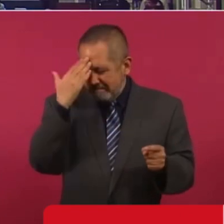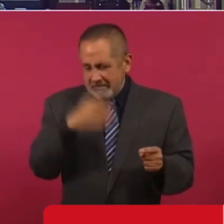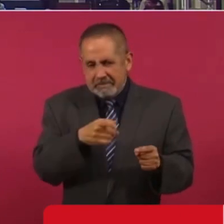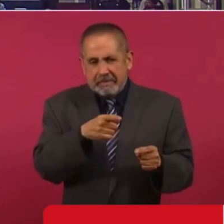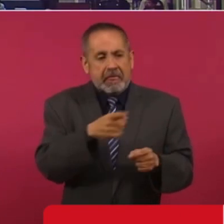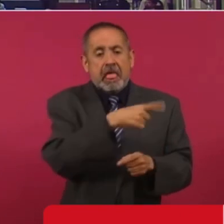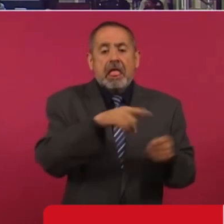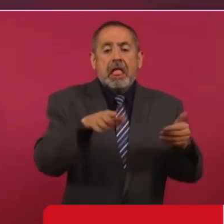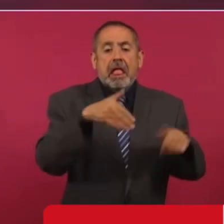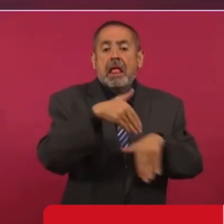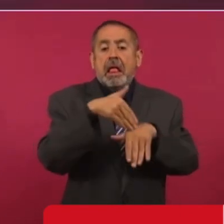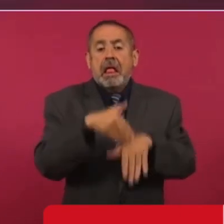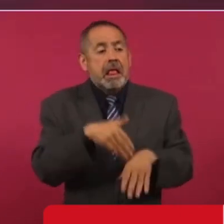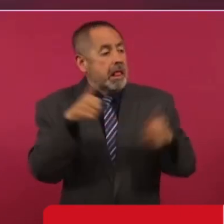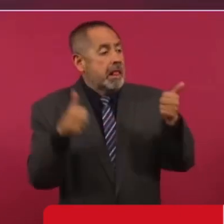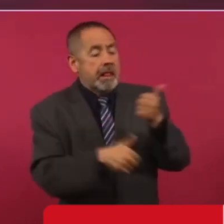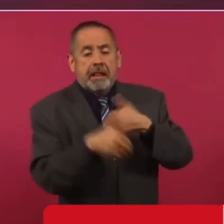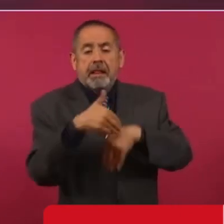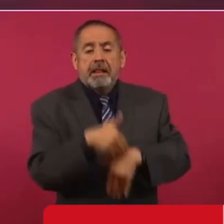alineados